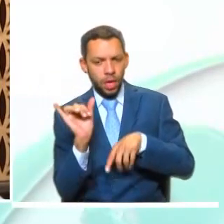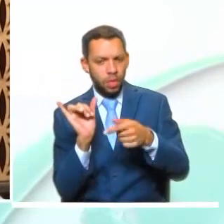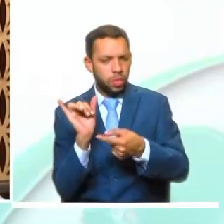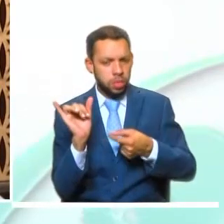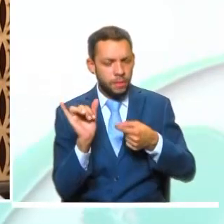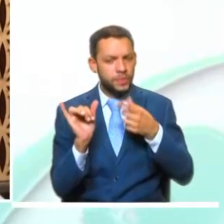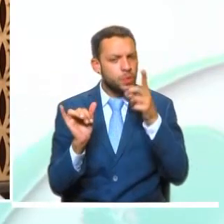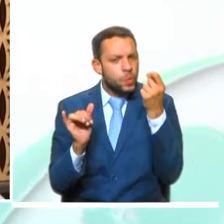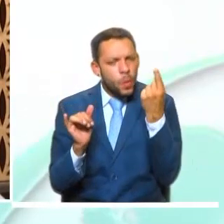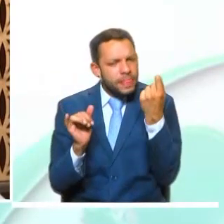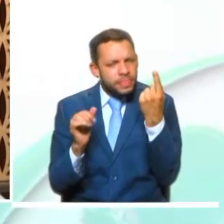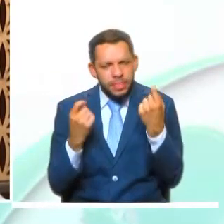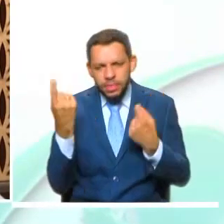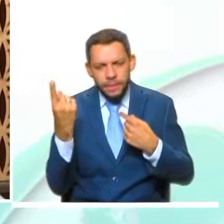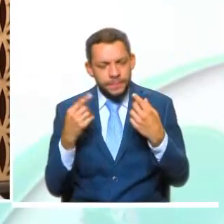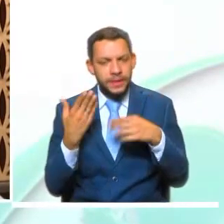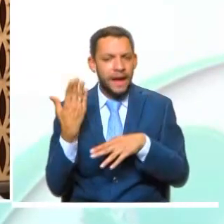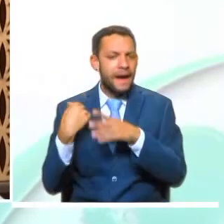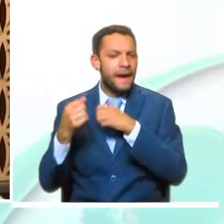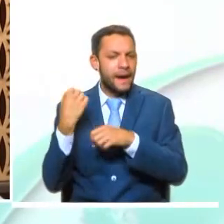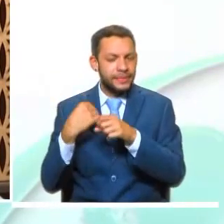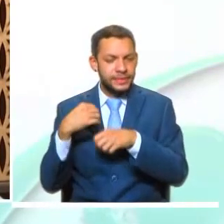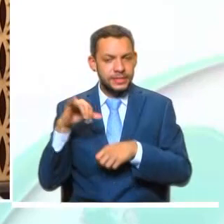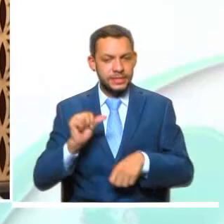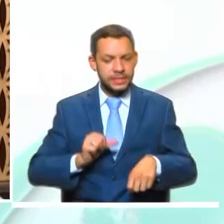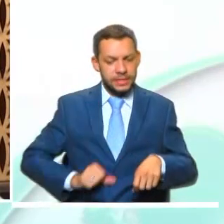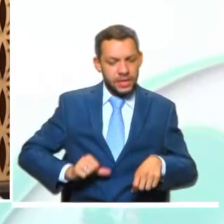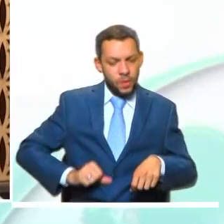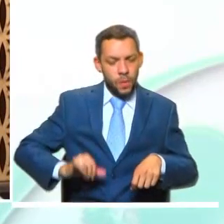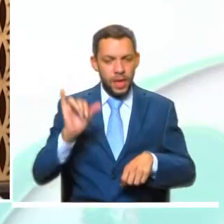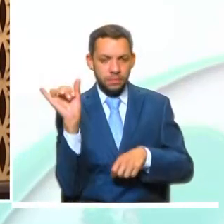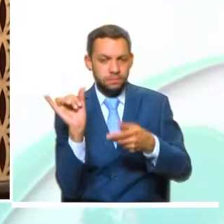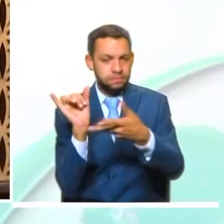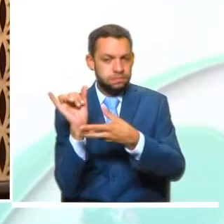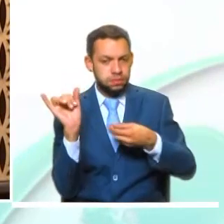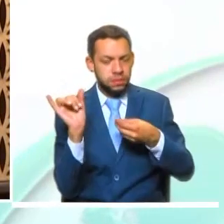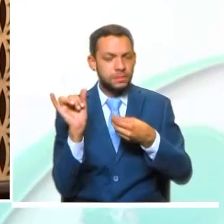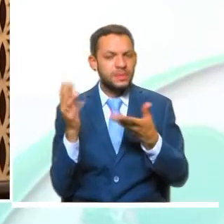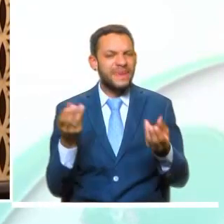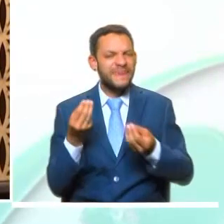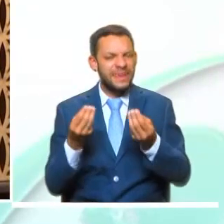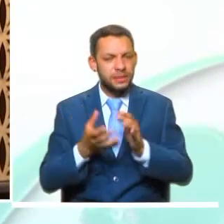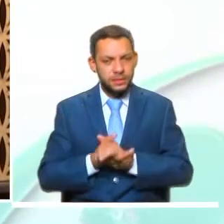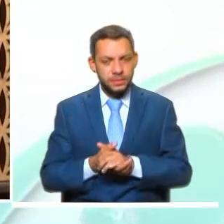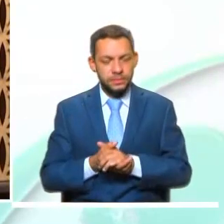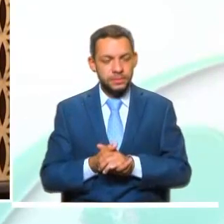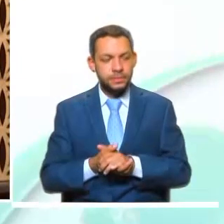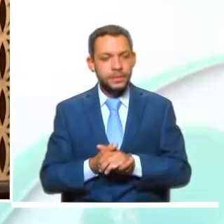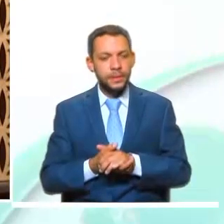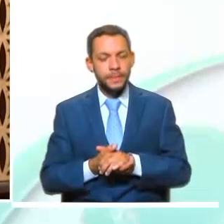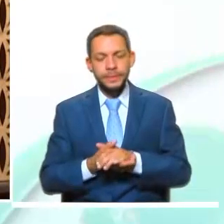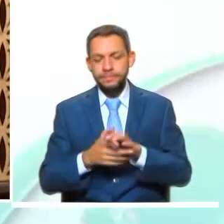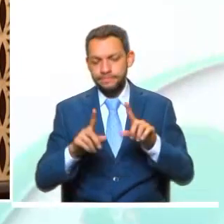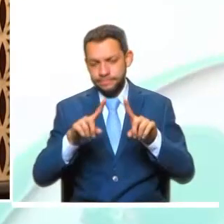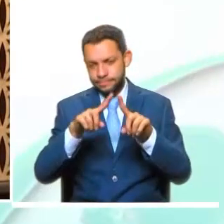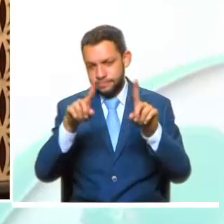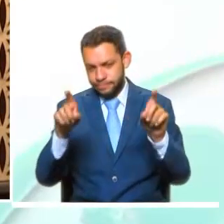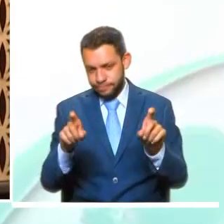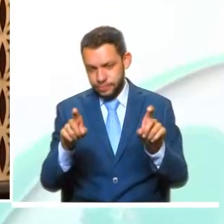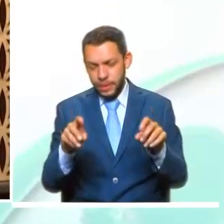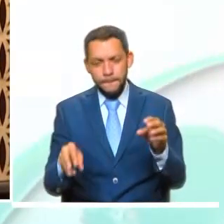eso fue ya hace muchos años gracias por su respuesta bueno y con esa pregunta tocaron varios temas